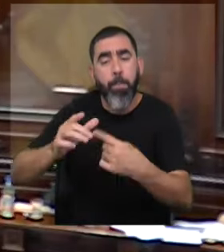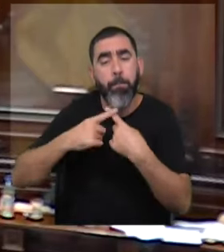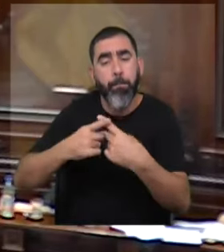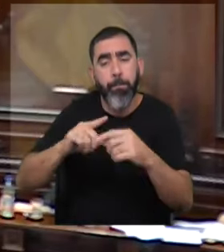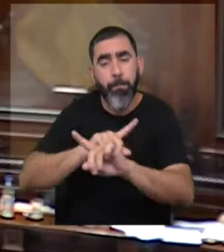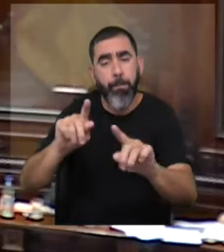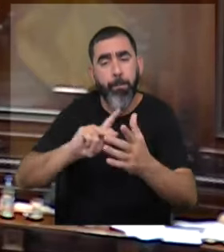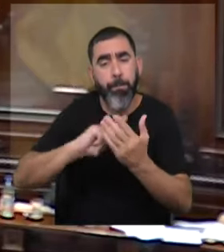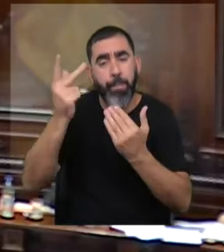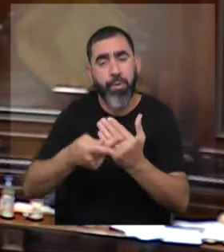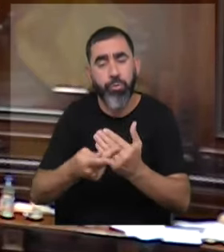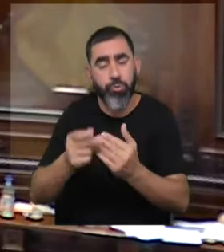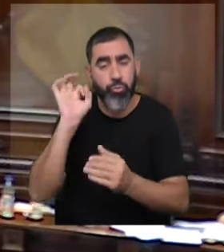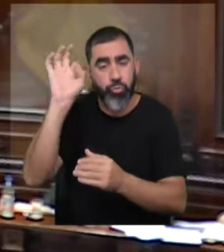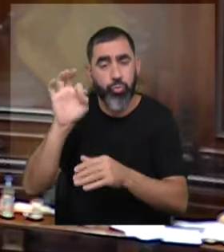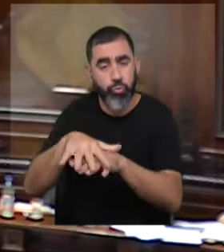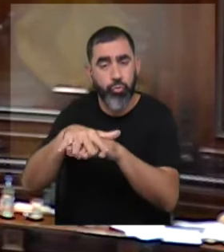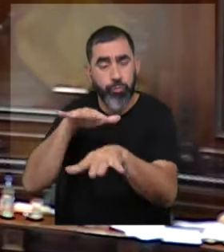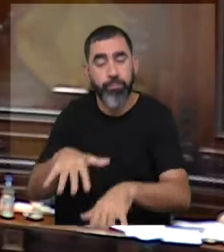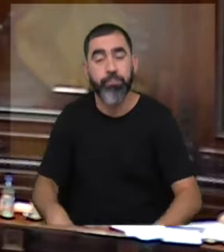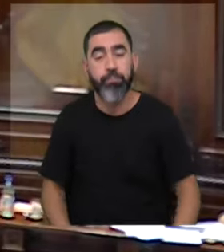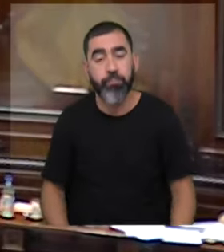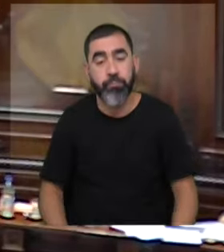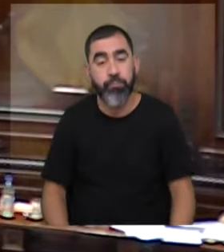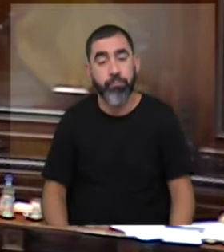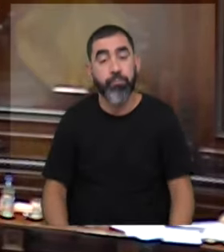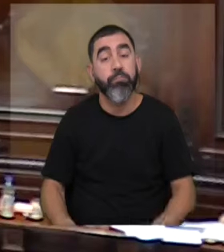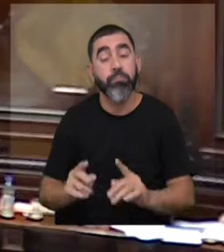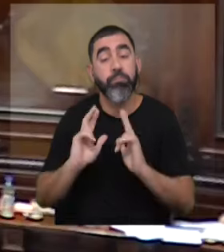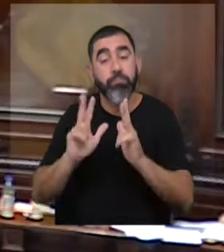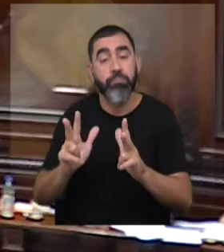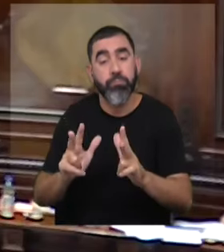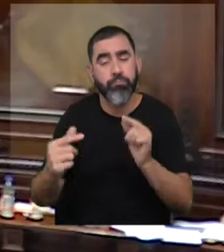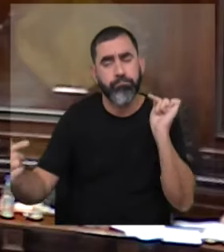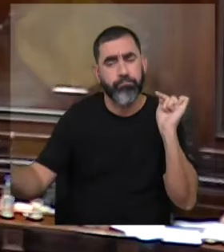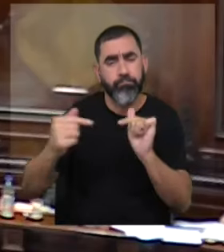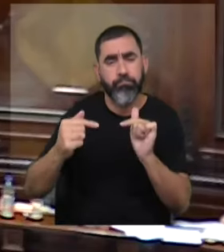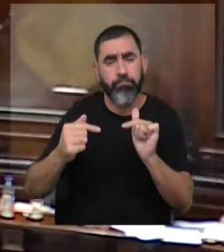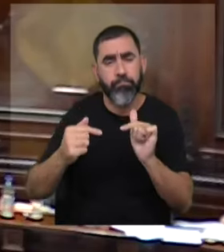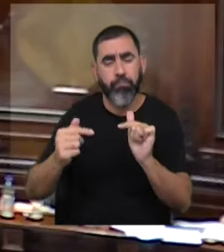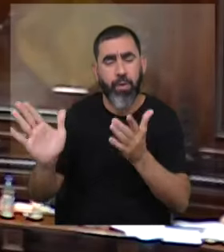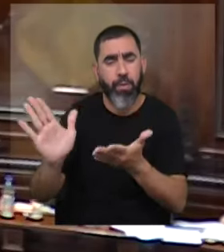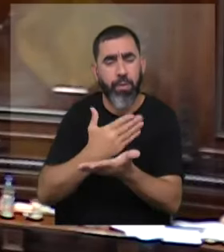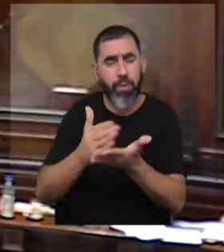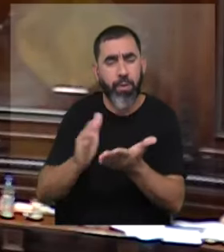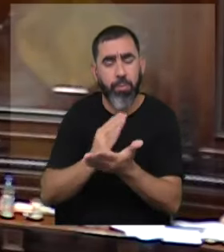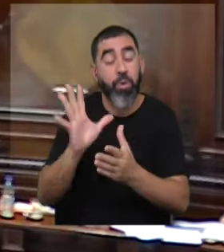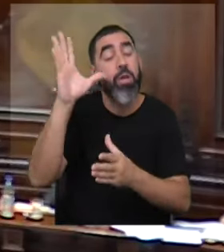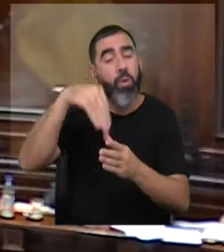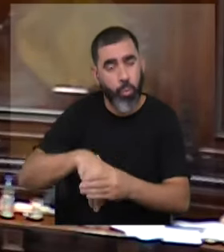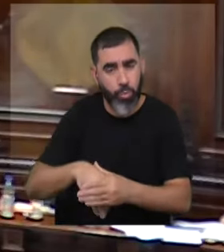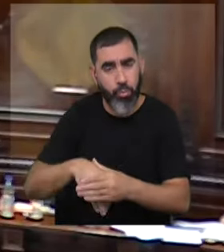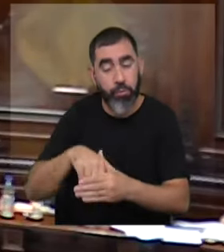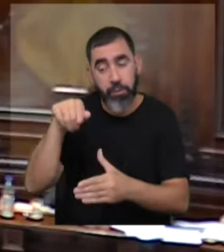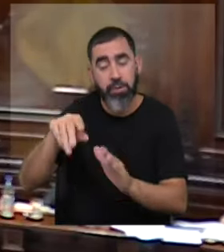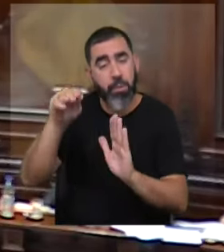este proyecto en el plenario del Senado. Además, la senadora dijo ser contraria a todas las discriminaciones, inclusive a